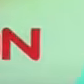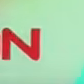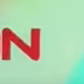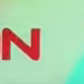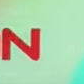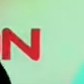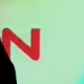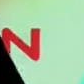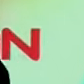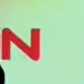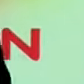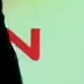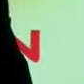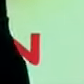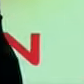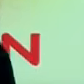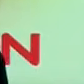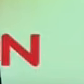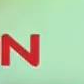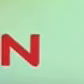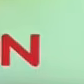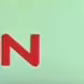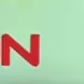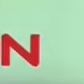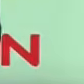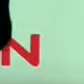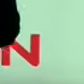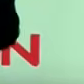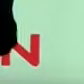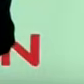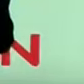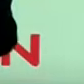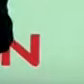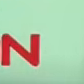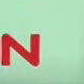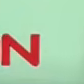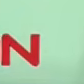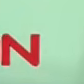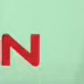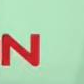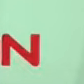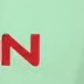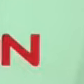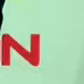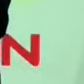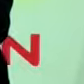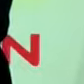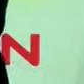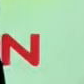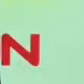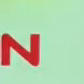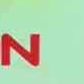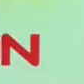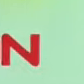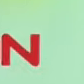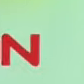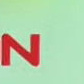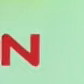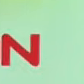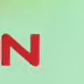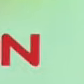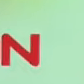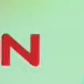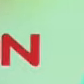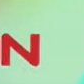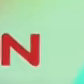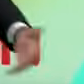Una, dos, tres, al otro lado. Y la pollera, papa, al otro lado más. Sí, al otro lado. Con esta misma mano. Sí. Pero es la misma, me ha dicho Jani. No, con la misma mano. Con